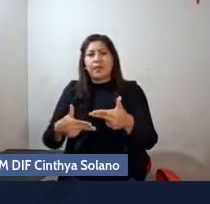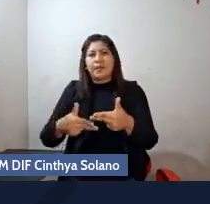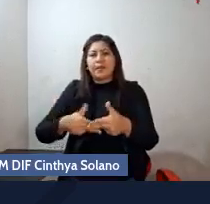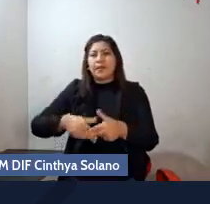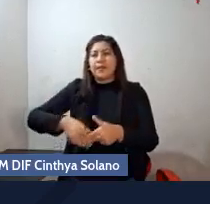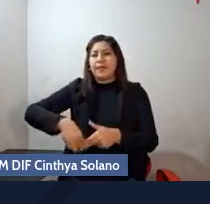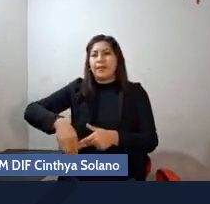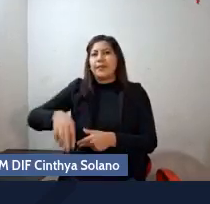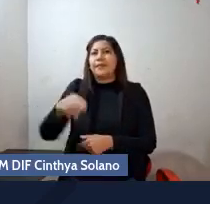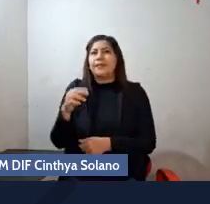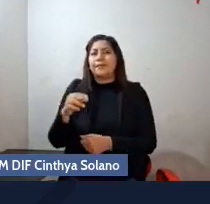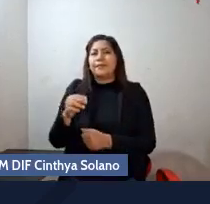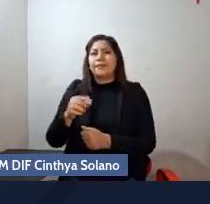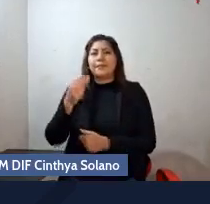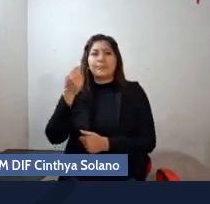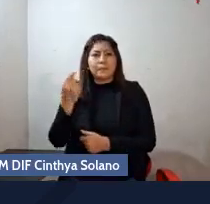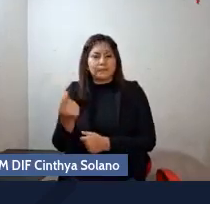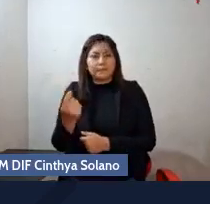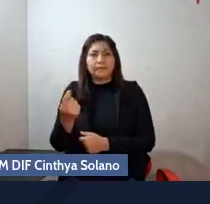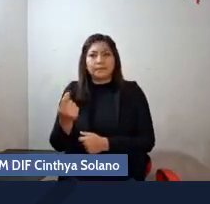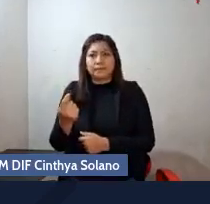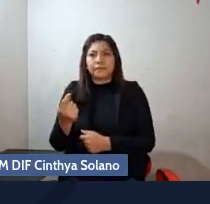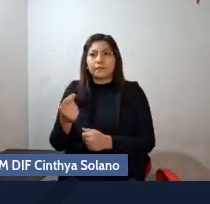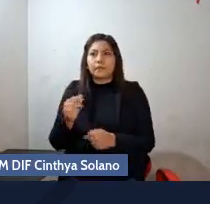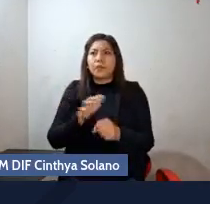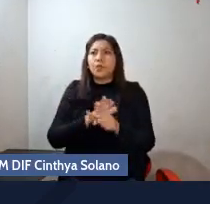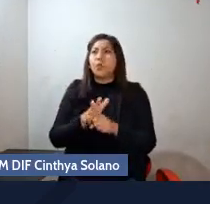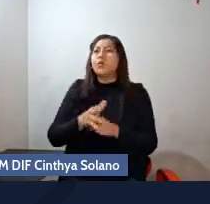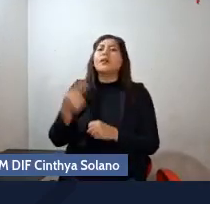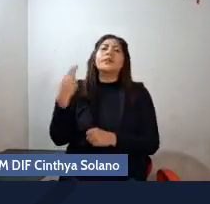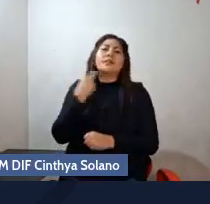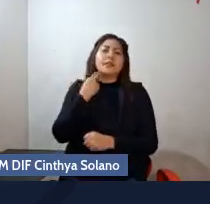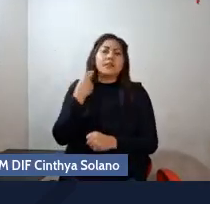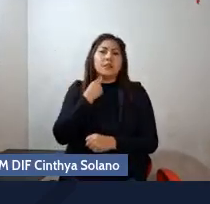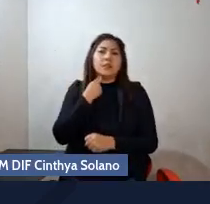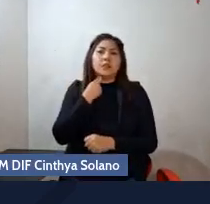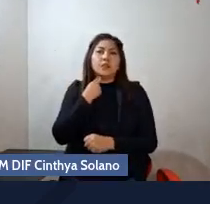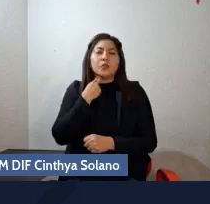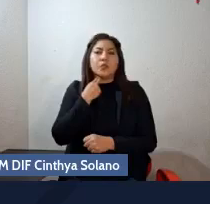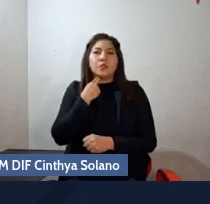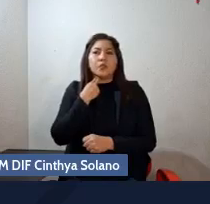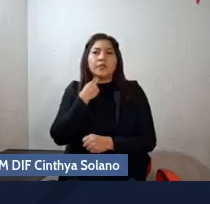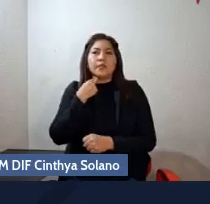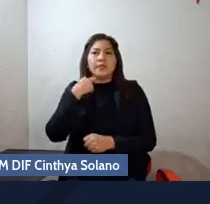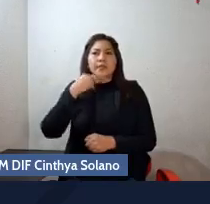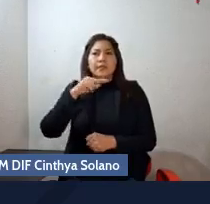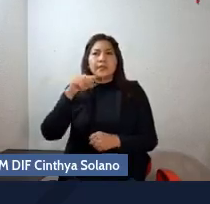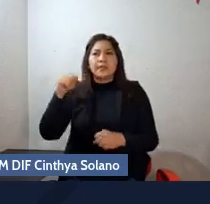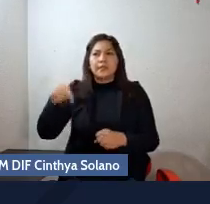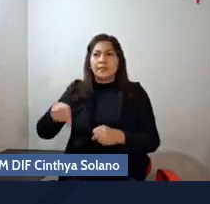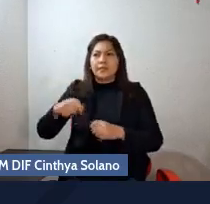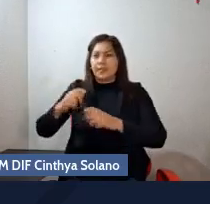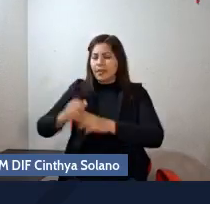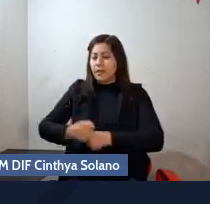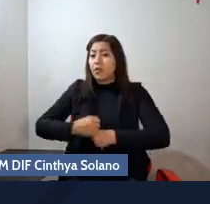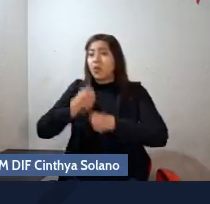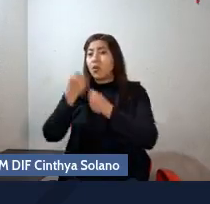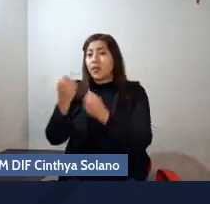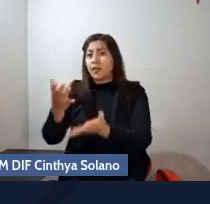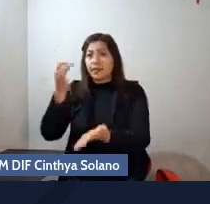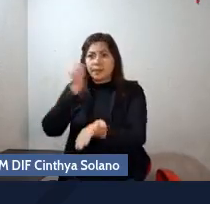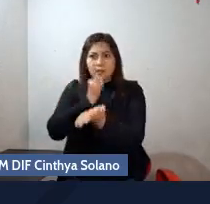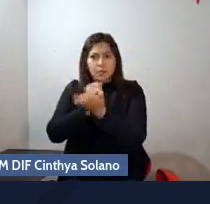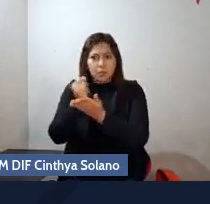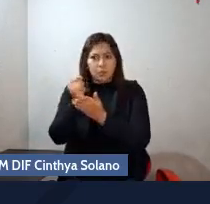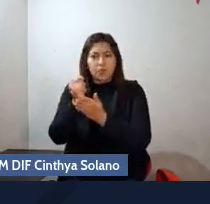única diferencia es que si el notario al momento de que expresen su voluntad y dejen como herederos a menores de edad, bueno,